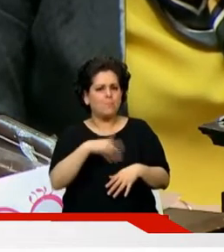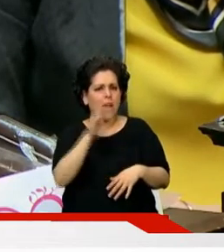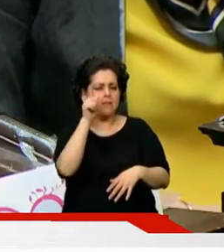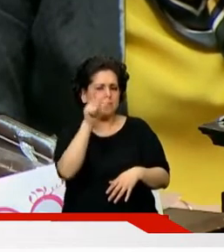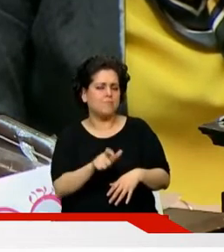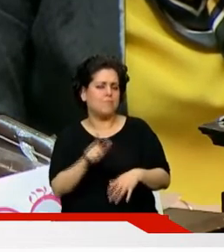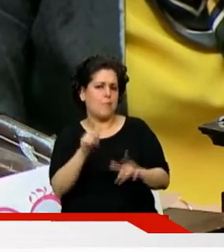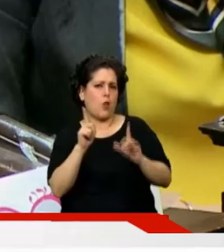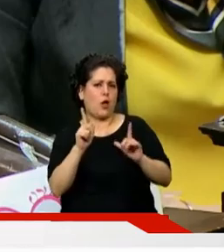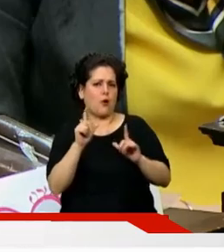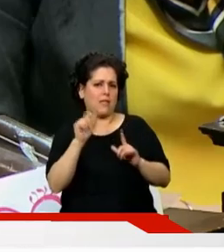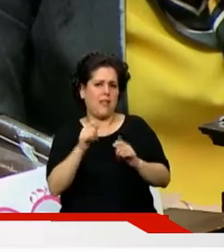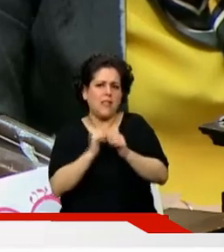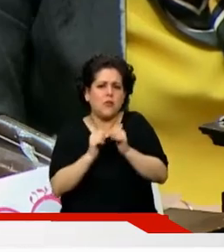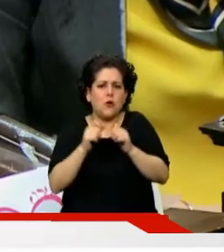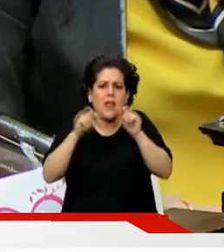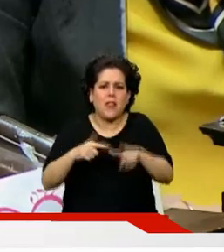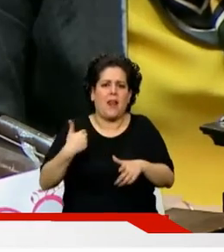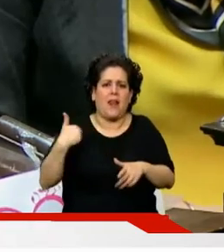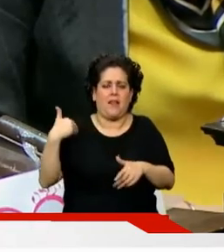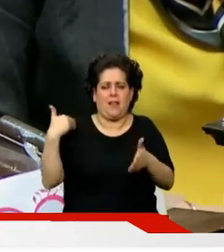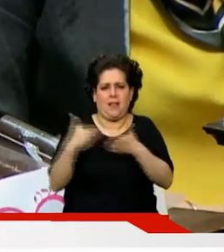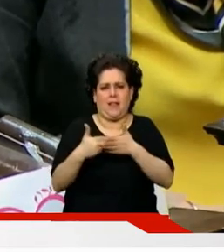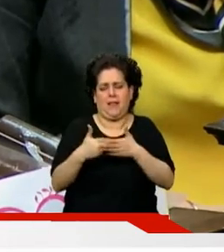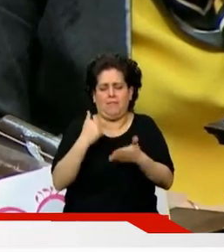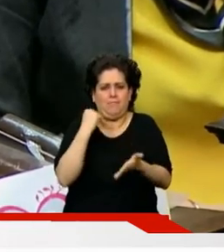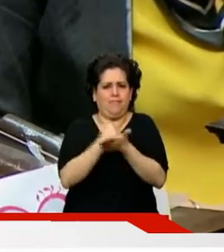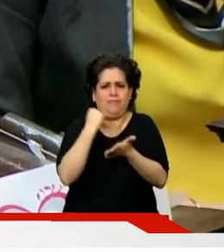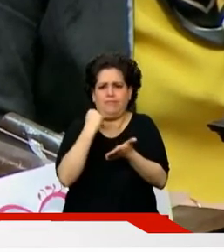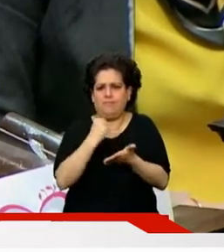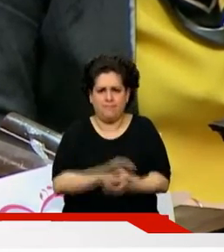correr de la sesión, ¿no? En las negociaciones, claro, que había